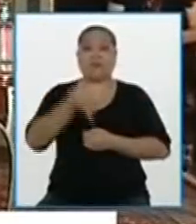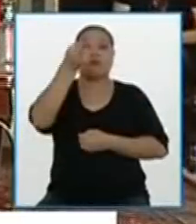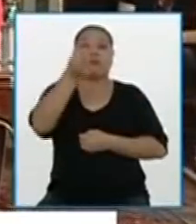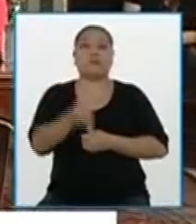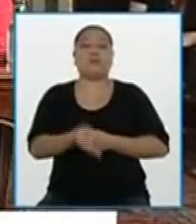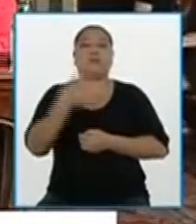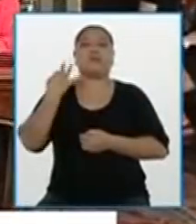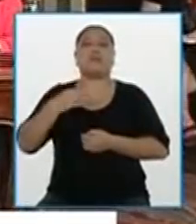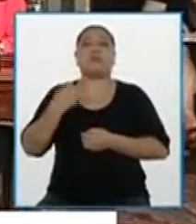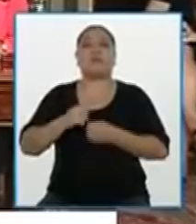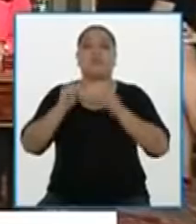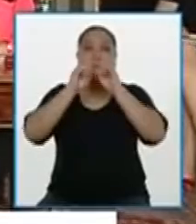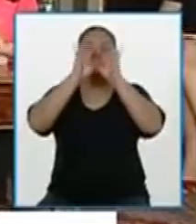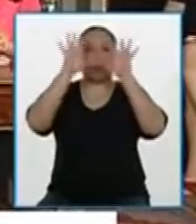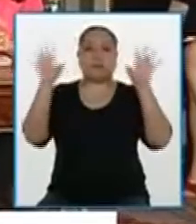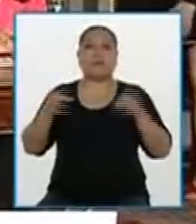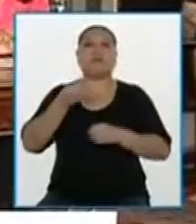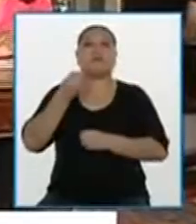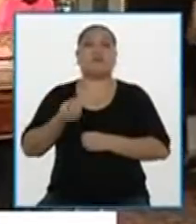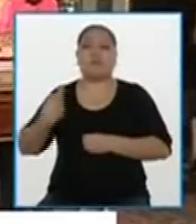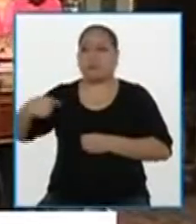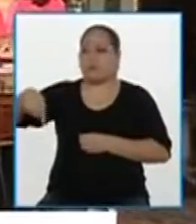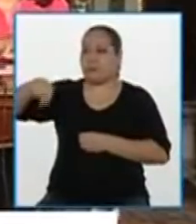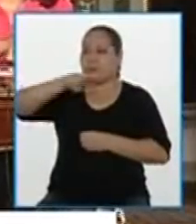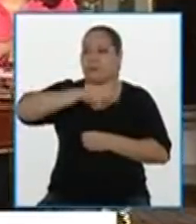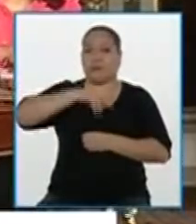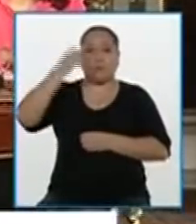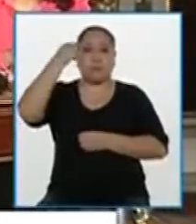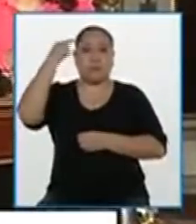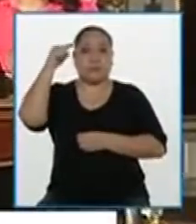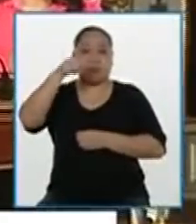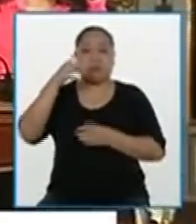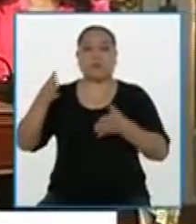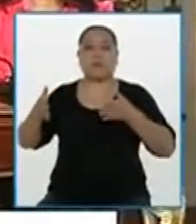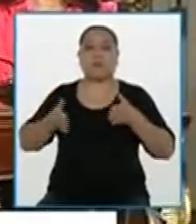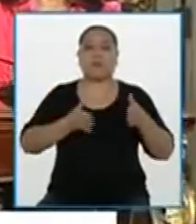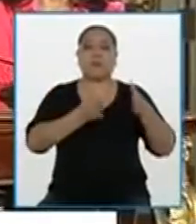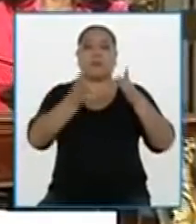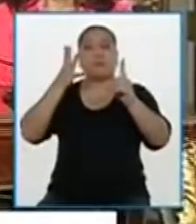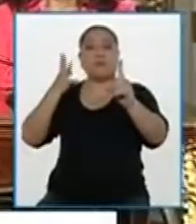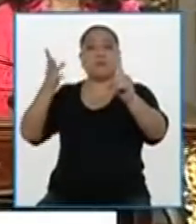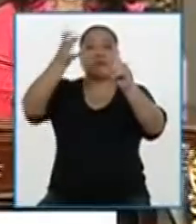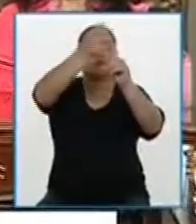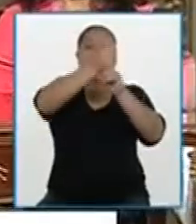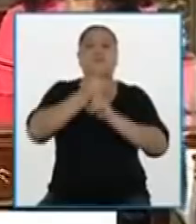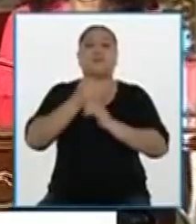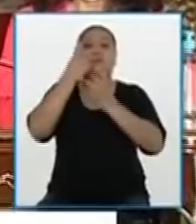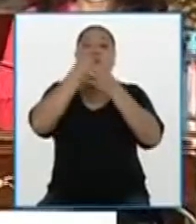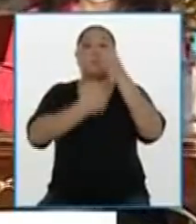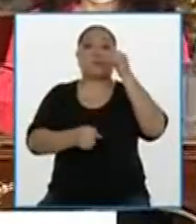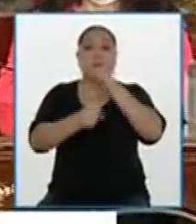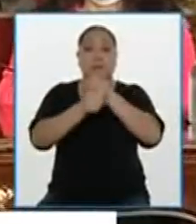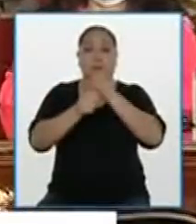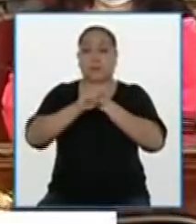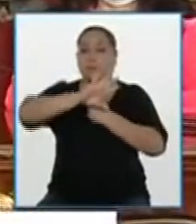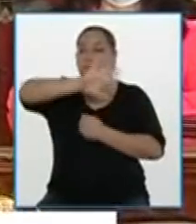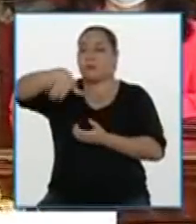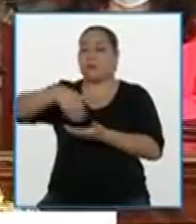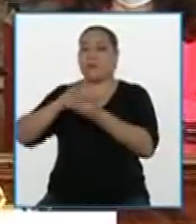en el 2020, es muy difícil o casi imposible que se repitan en la misma magnitud en el